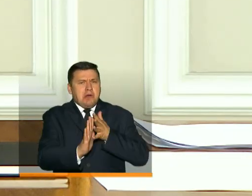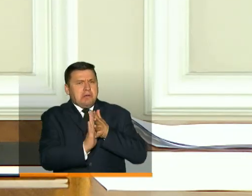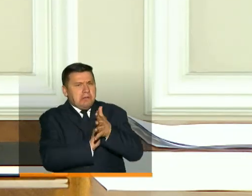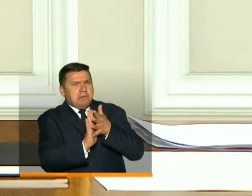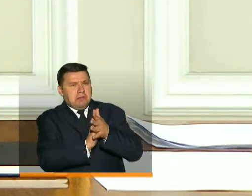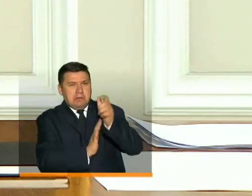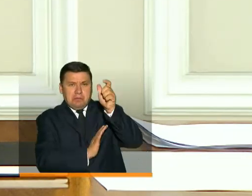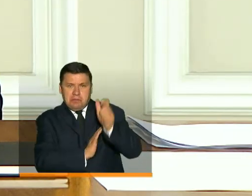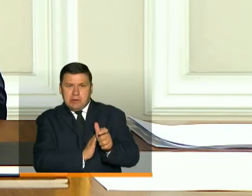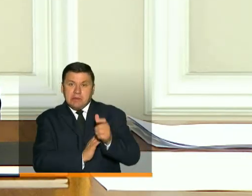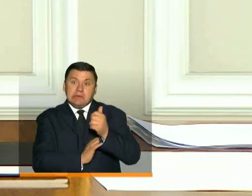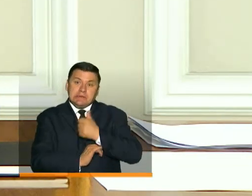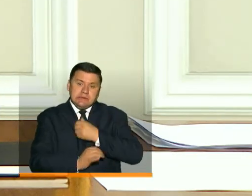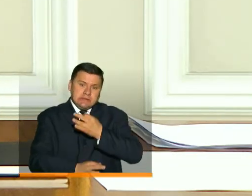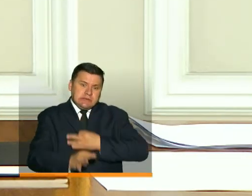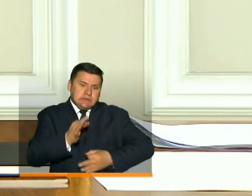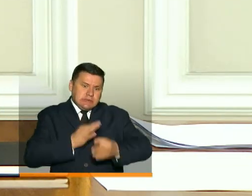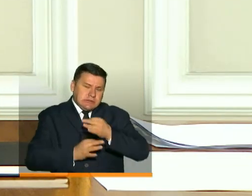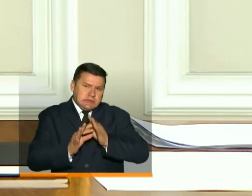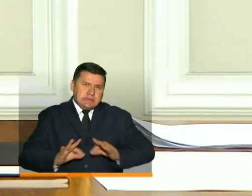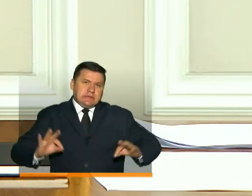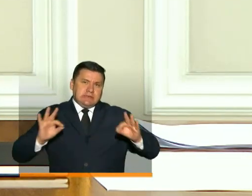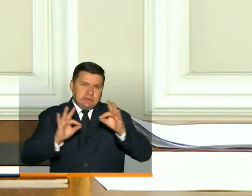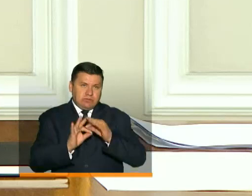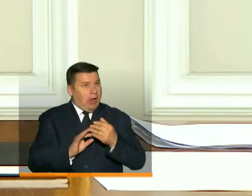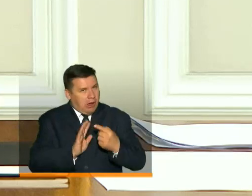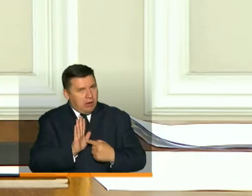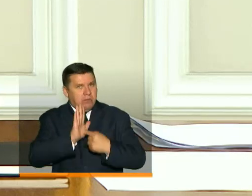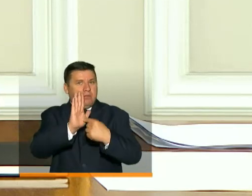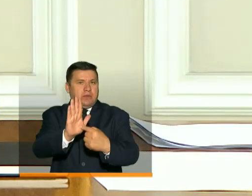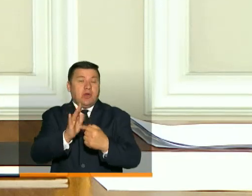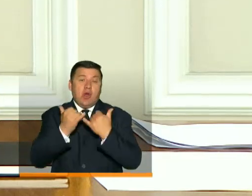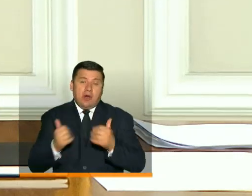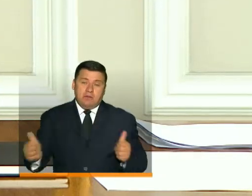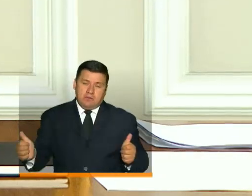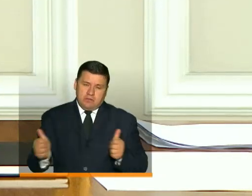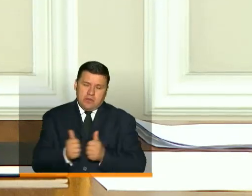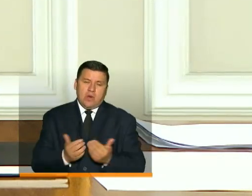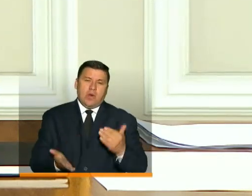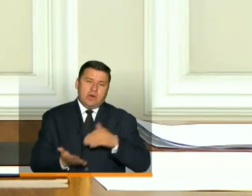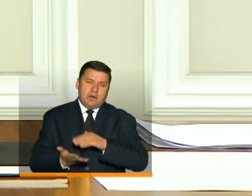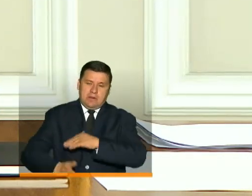mensajes de autocuidado que son importantes. Y por eso hoy está con nosotros una